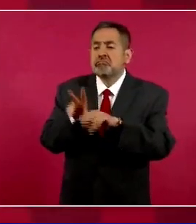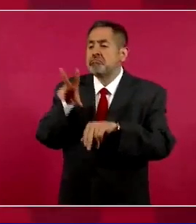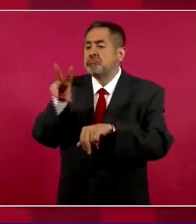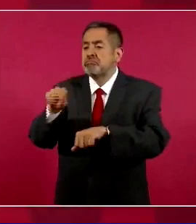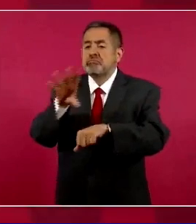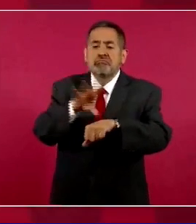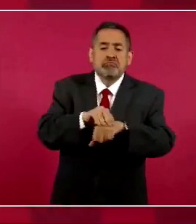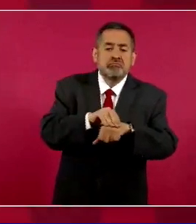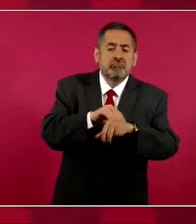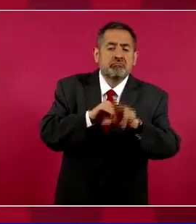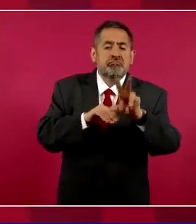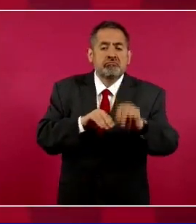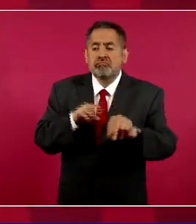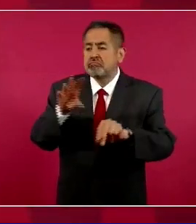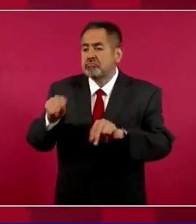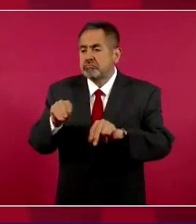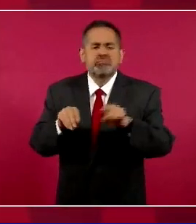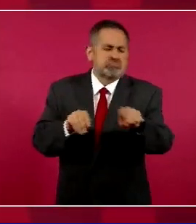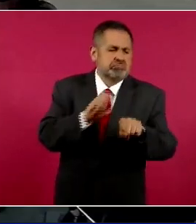de la Inquisición